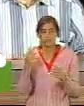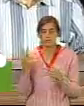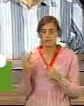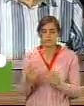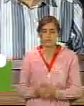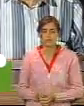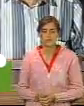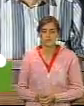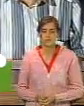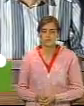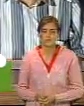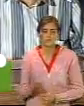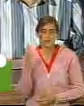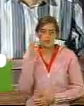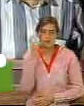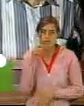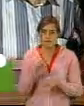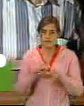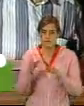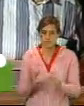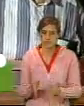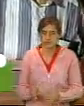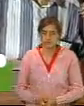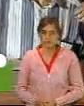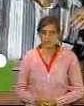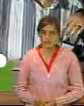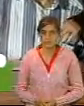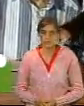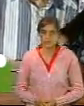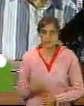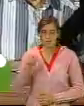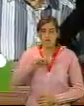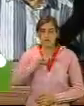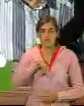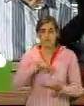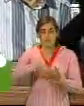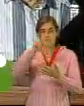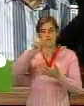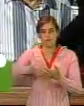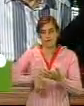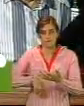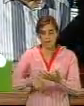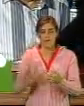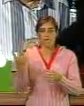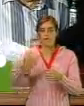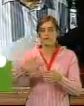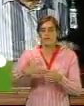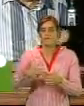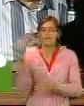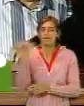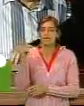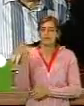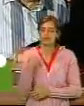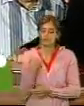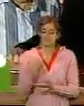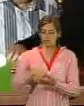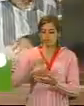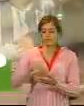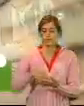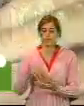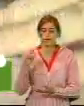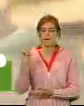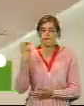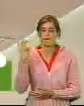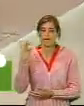vamos a proceder a la firma del acuerdo. Aquí estamos firmando por Petróleo de Venezuela, mi persona, Rafael